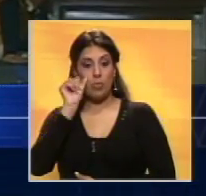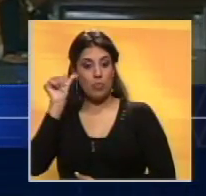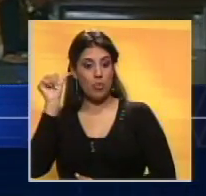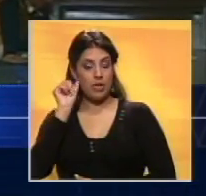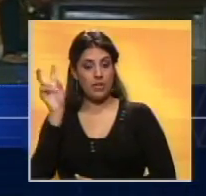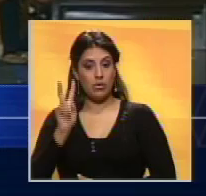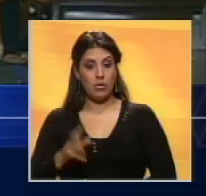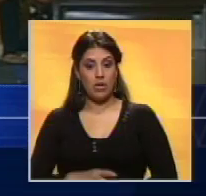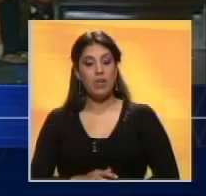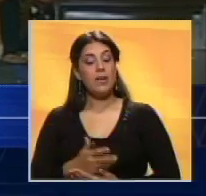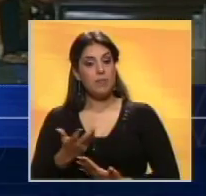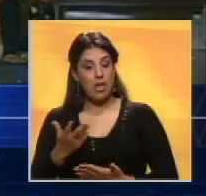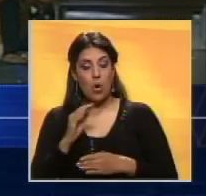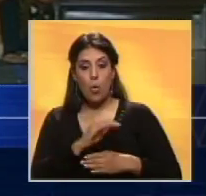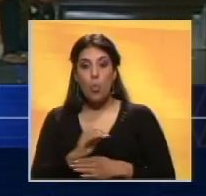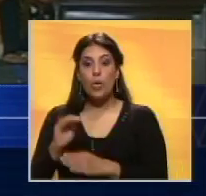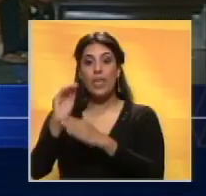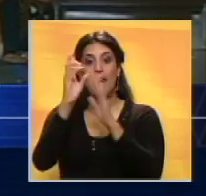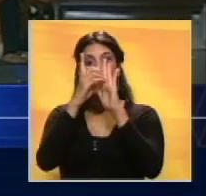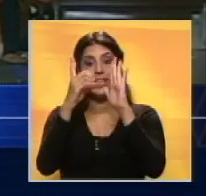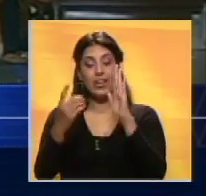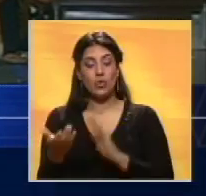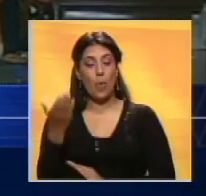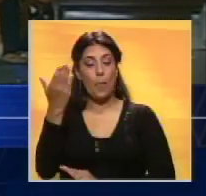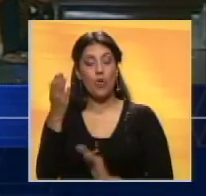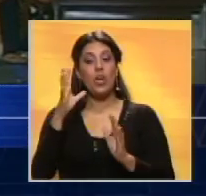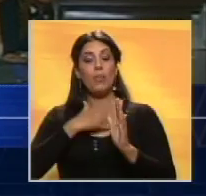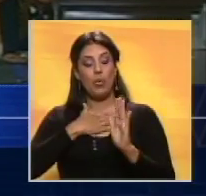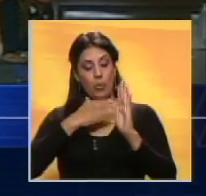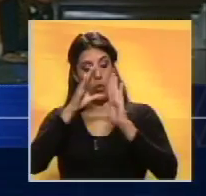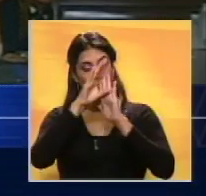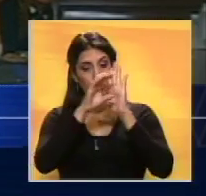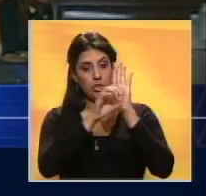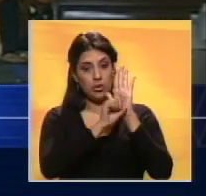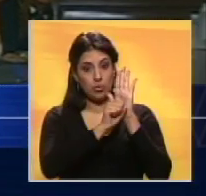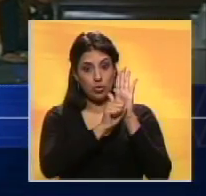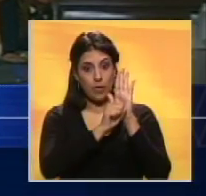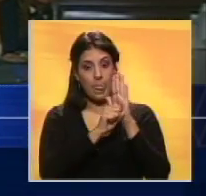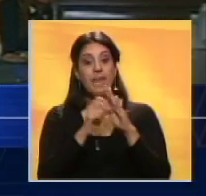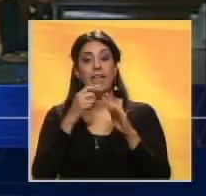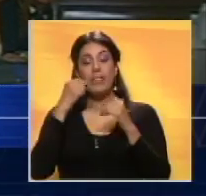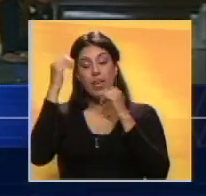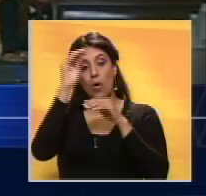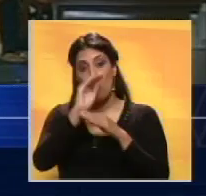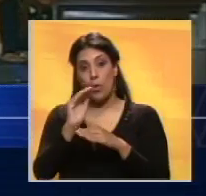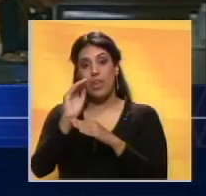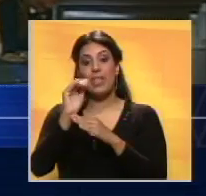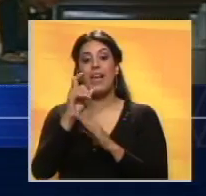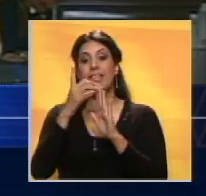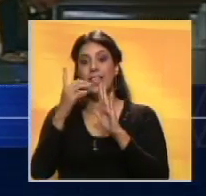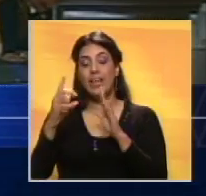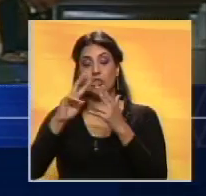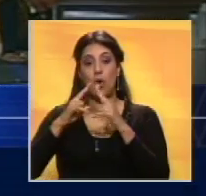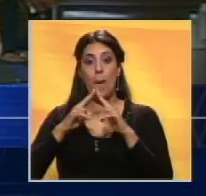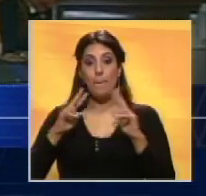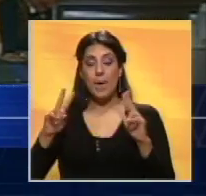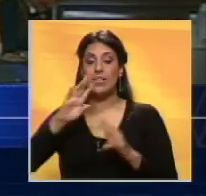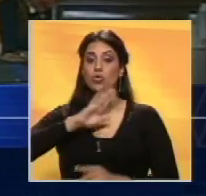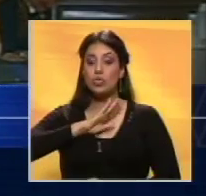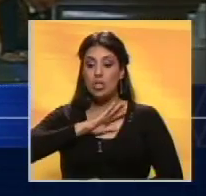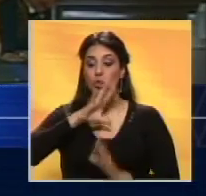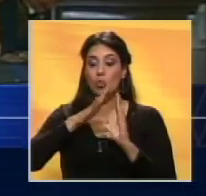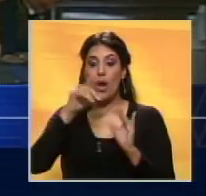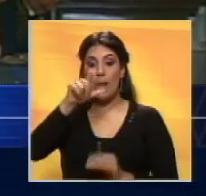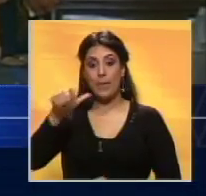venezolanas, de preservación de los derechos fundamentales de esta Constitución, de la protección al derecho a la paz que tenemos todos